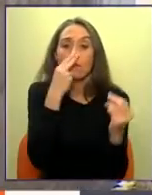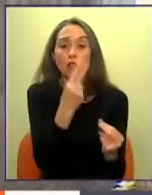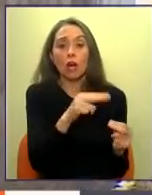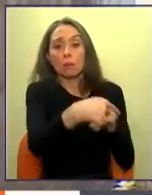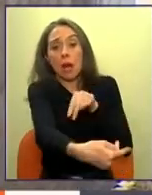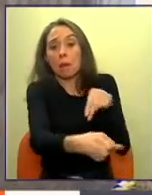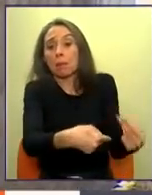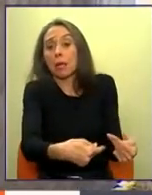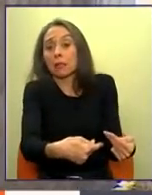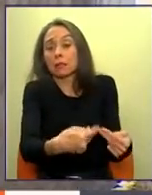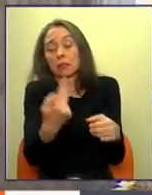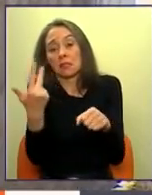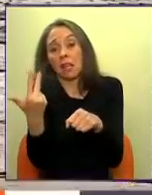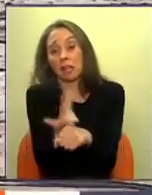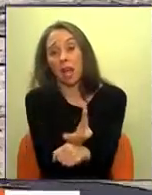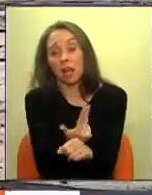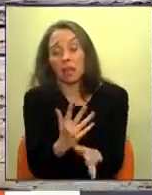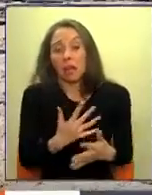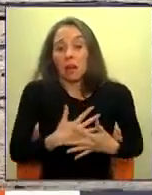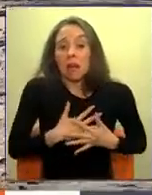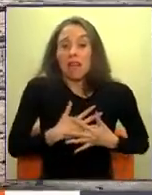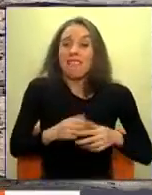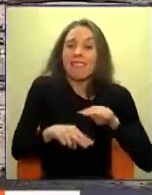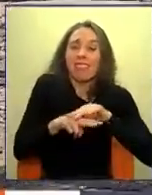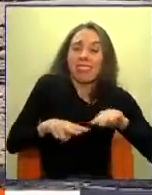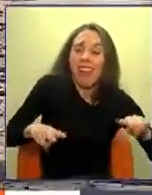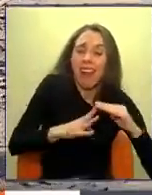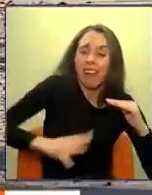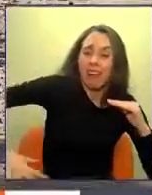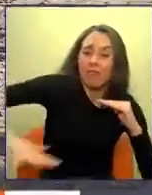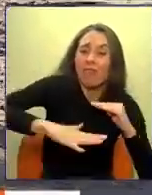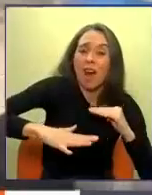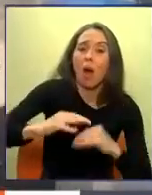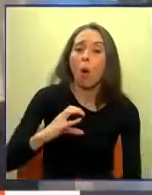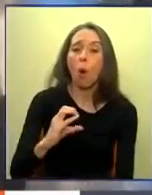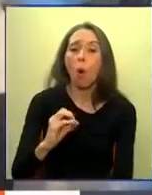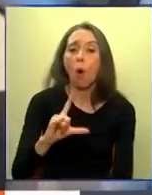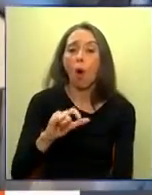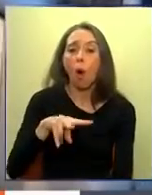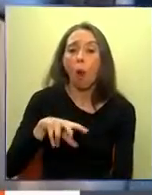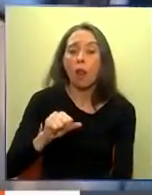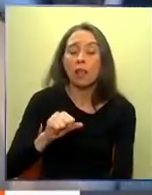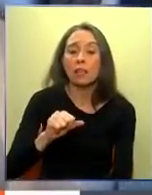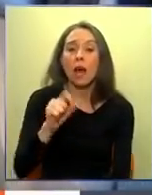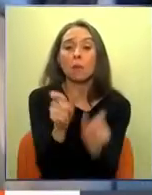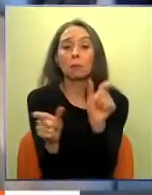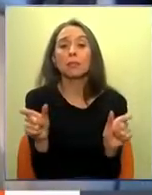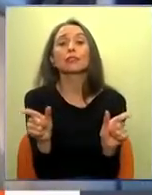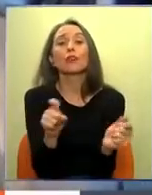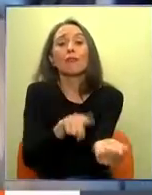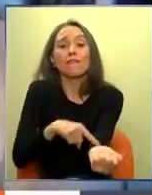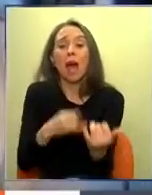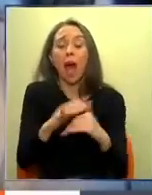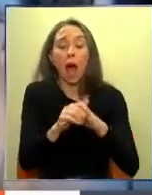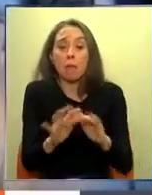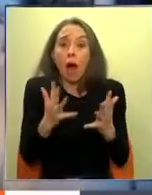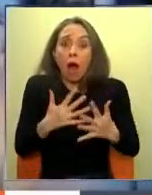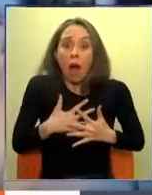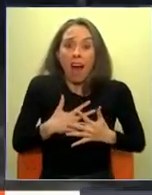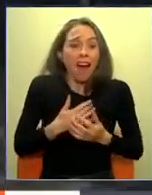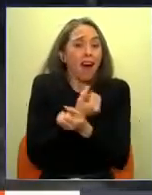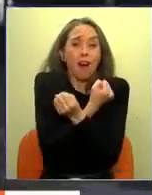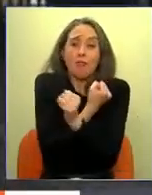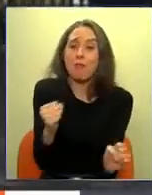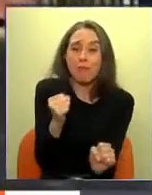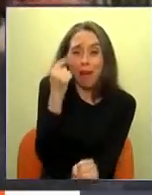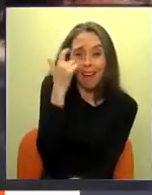Una tragedia que remeció a este tranquilo sector de Colina, y sobre todo a los más cercanos a la familia, que aún no pueden